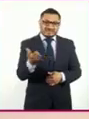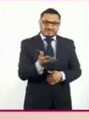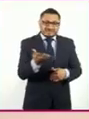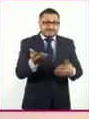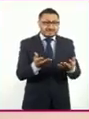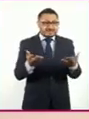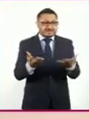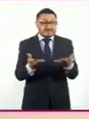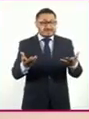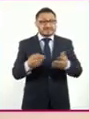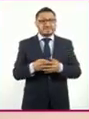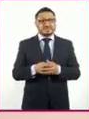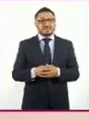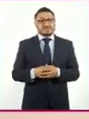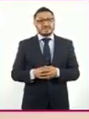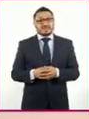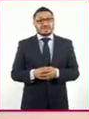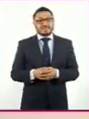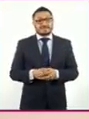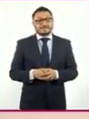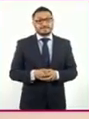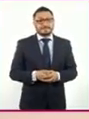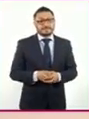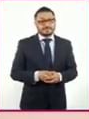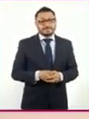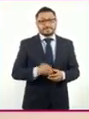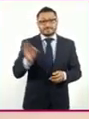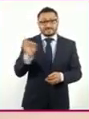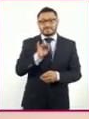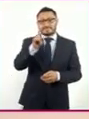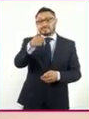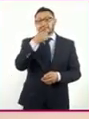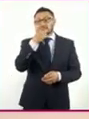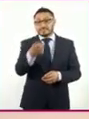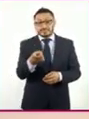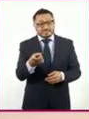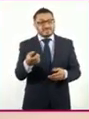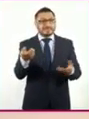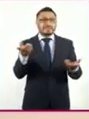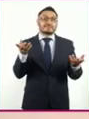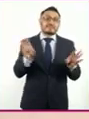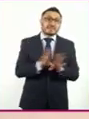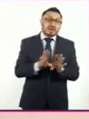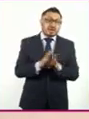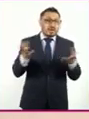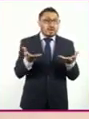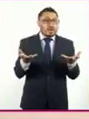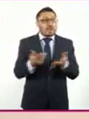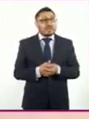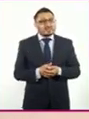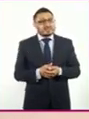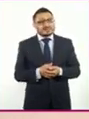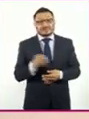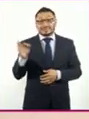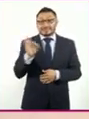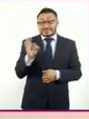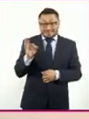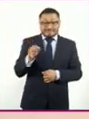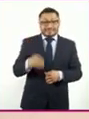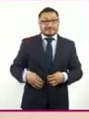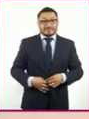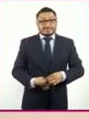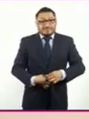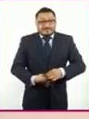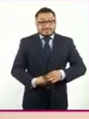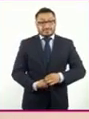nuestro proceso técnico. Y si nos cuentas cómo realizan el proceso, y quizás sí